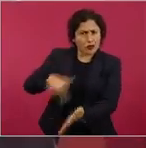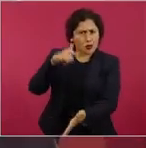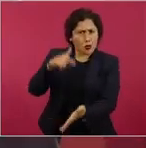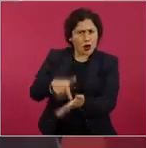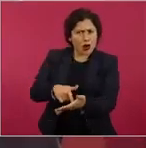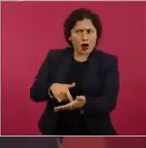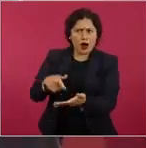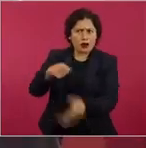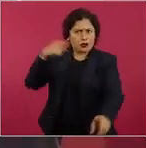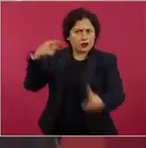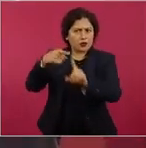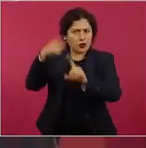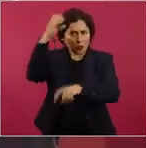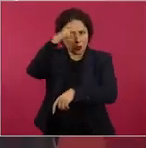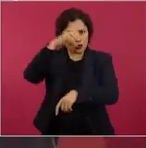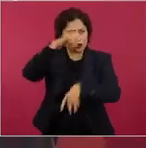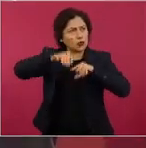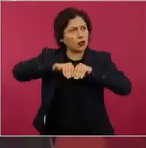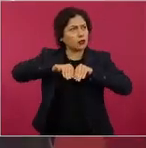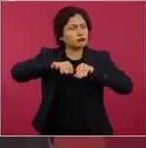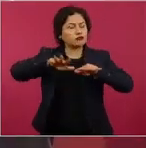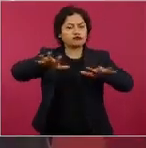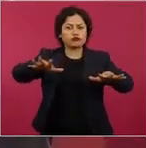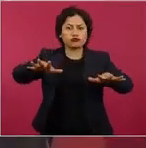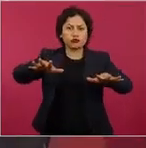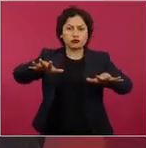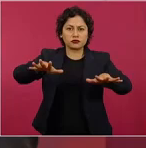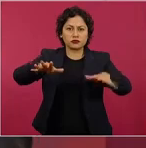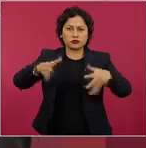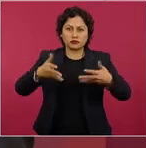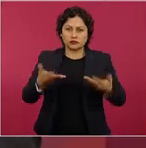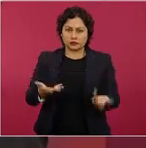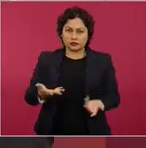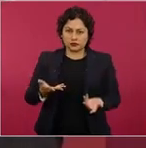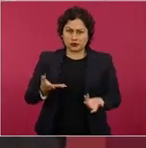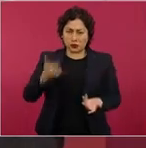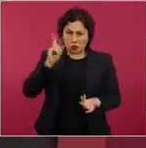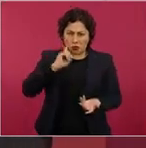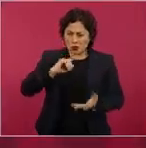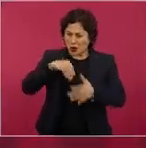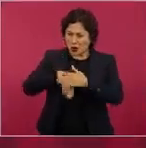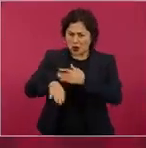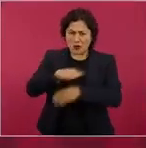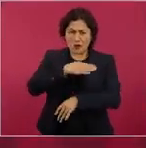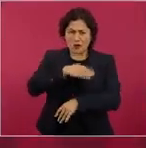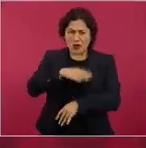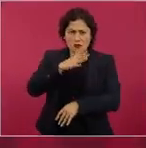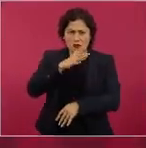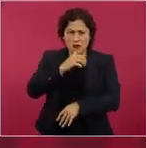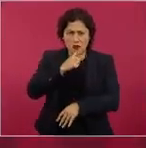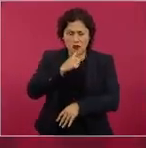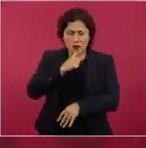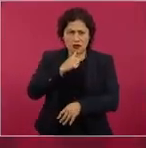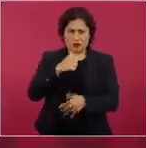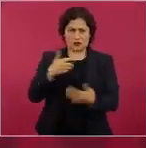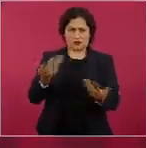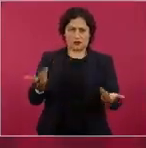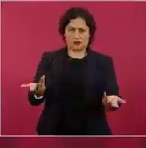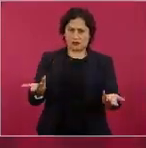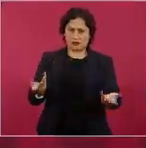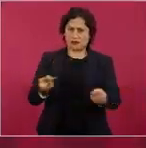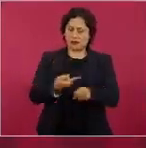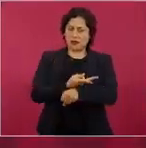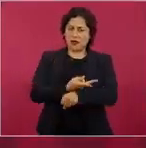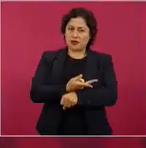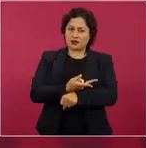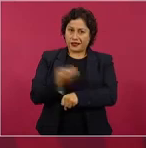Y esto hay que seguirlo. combatiendo.